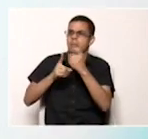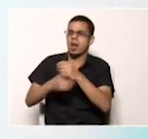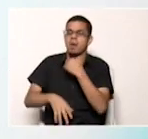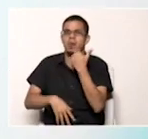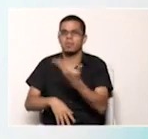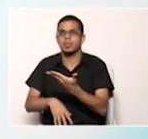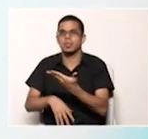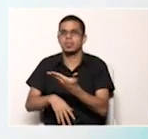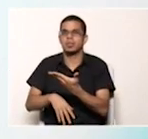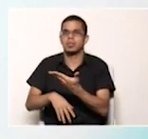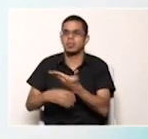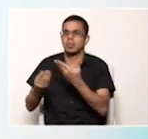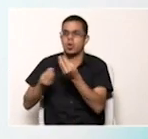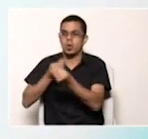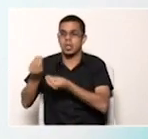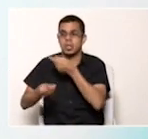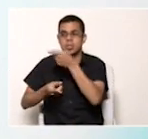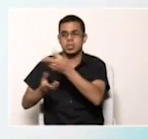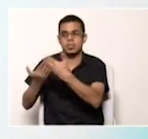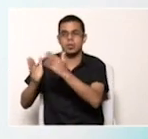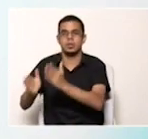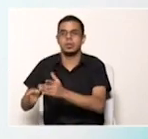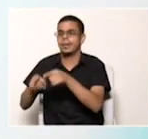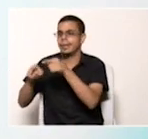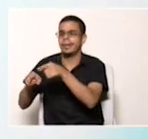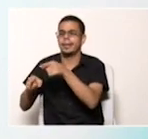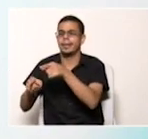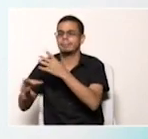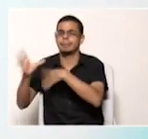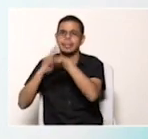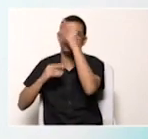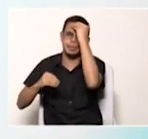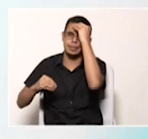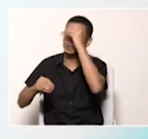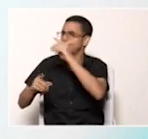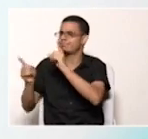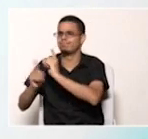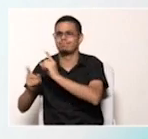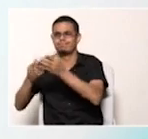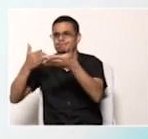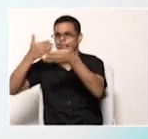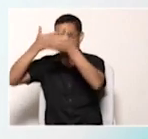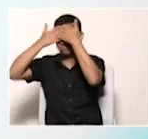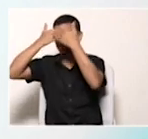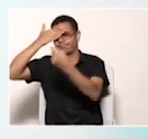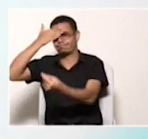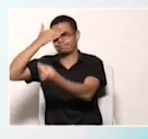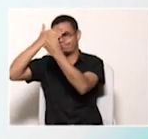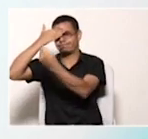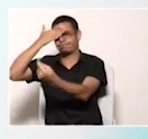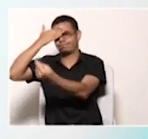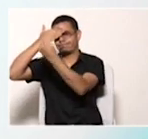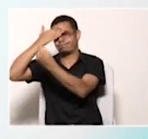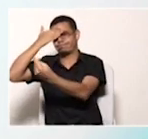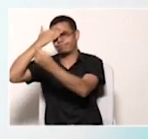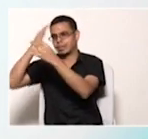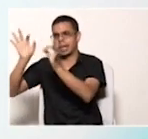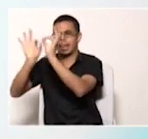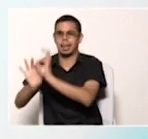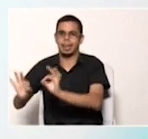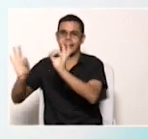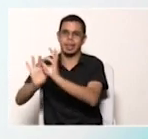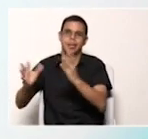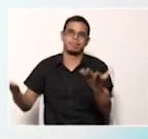hacia lo que está haciendo el estudiante, no va a poder desarrollar realmente el proceso en forma